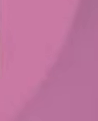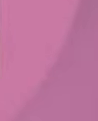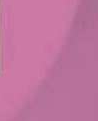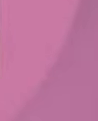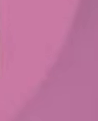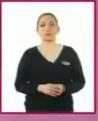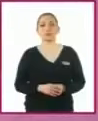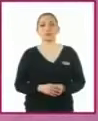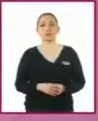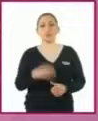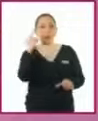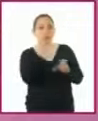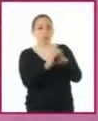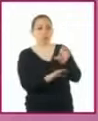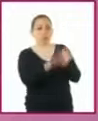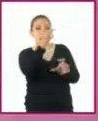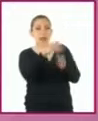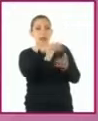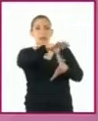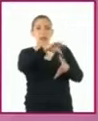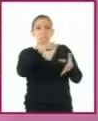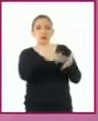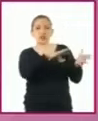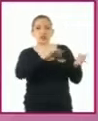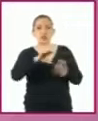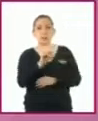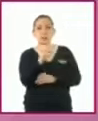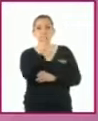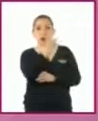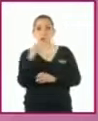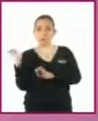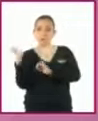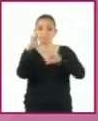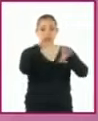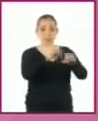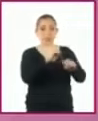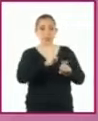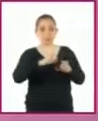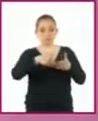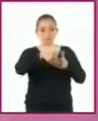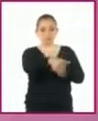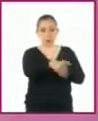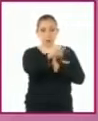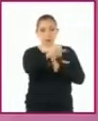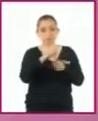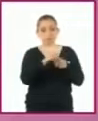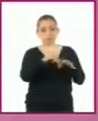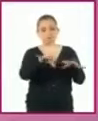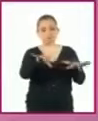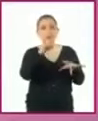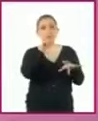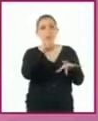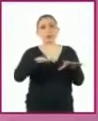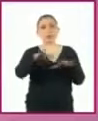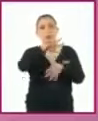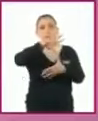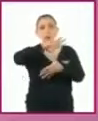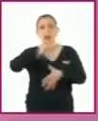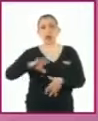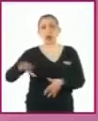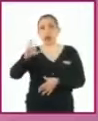El descubrimiento de América en 1492 y su colonización en los siglos siguientes repercutió también en el continente